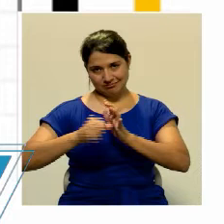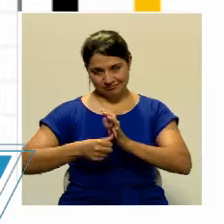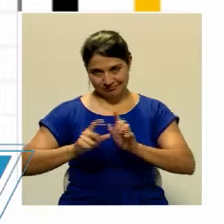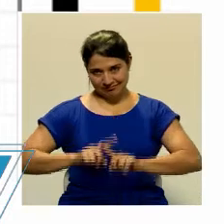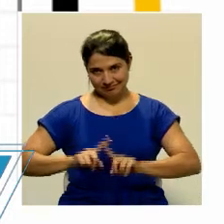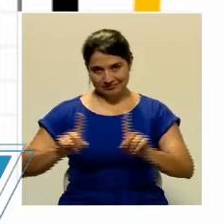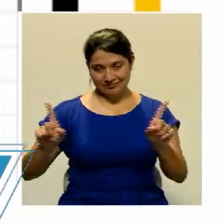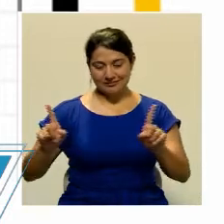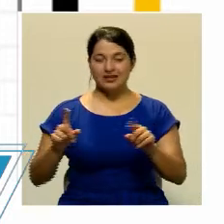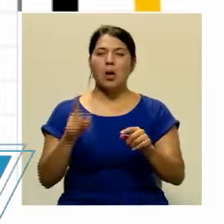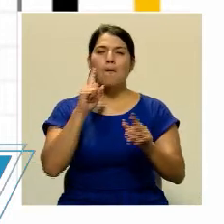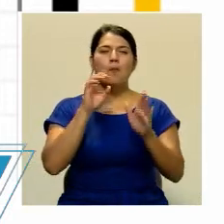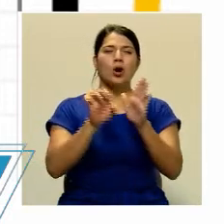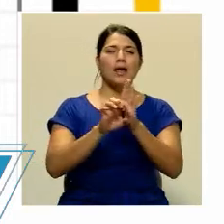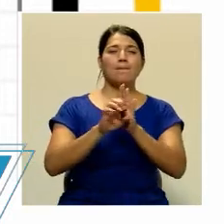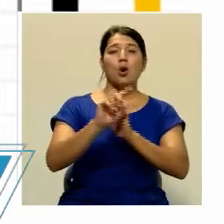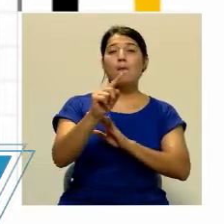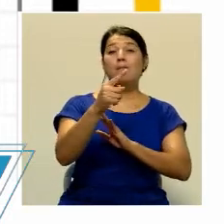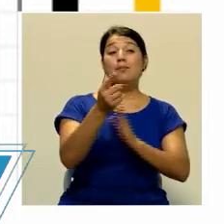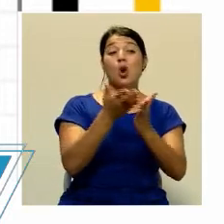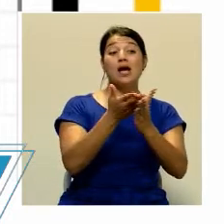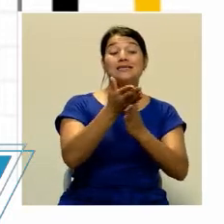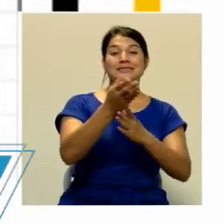acceso a computadoras en el hogar, y